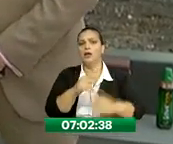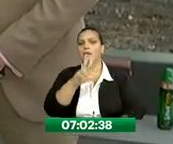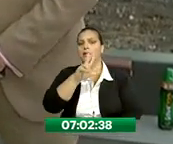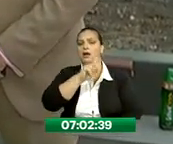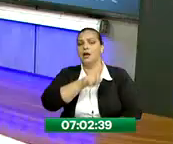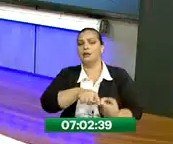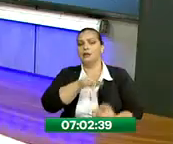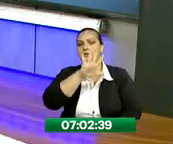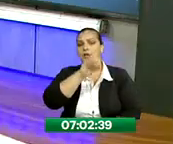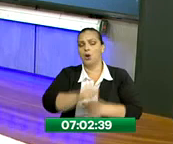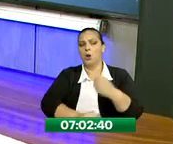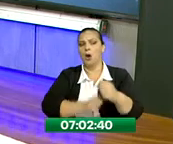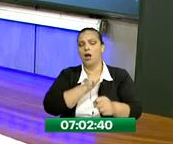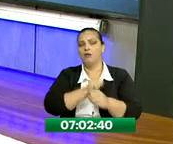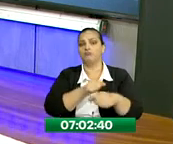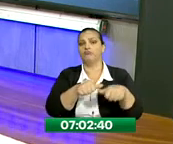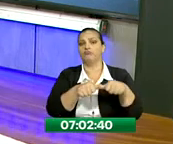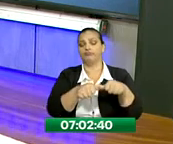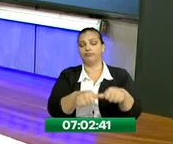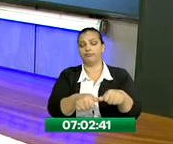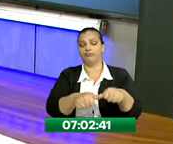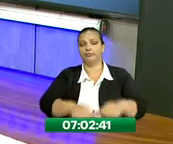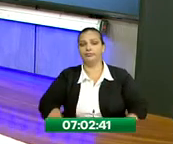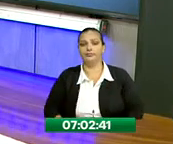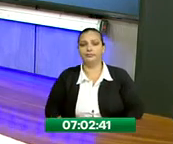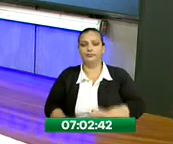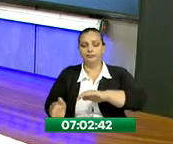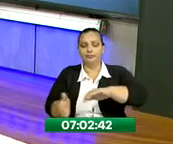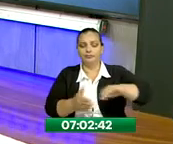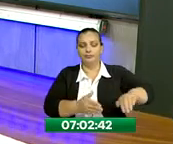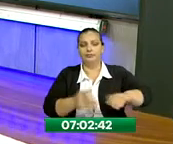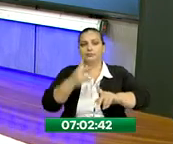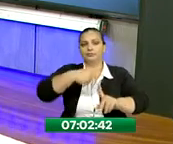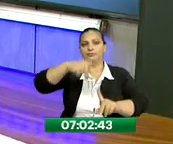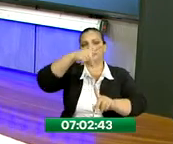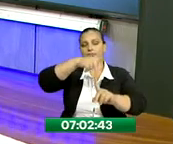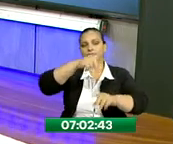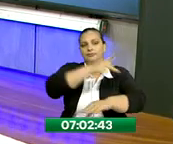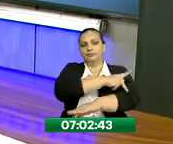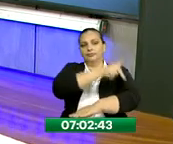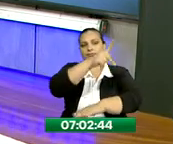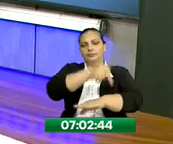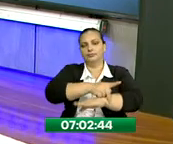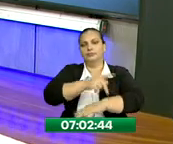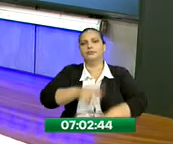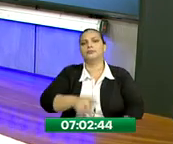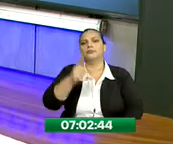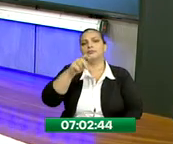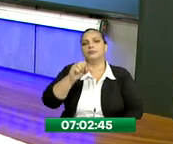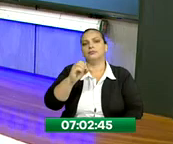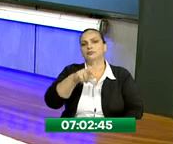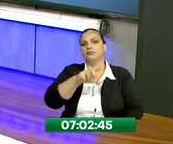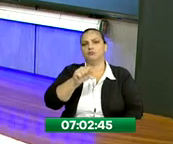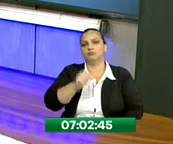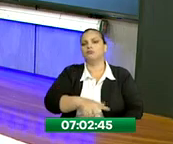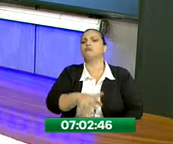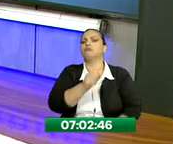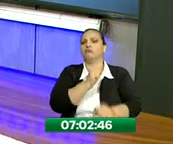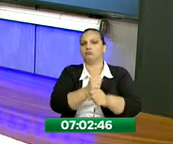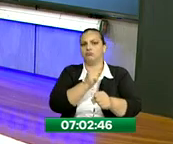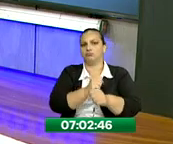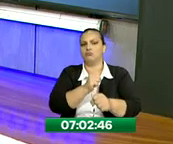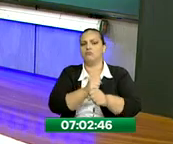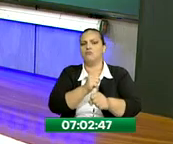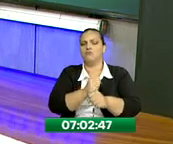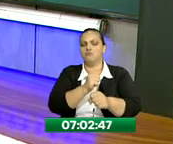Jorge Escobar. La prefecta de Pichincha, Paola Pavón, retomó sus actividades en el gobierno provincial